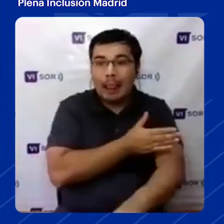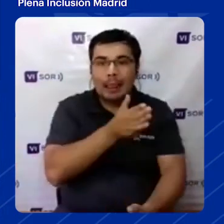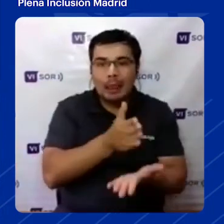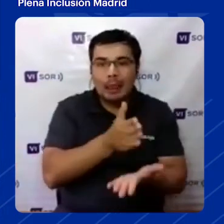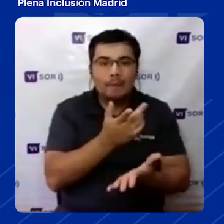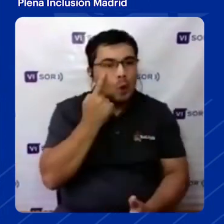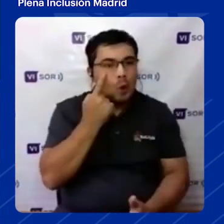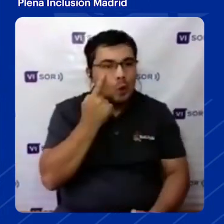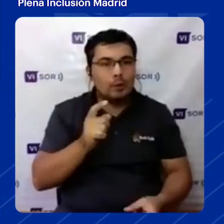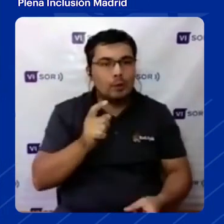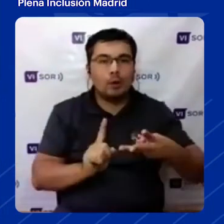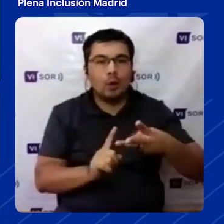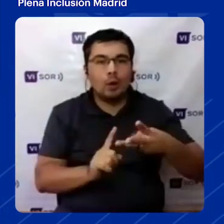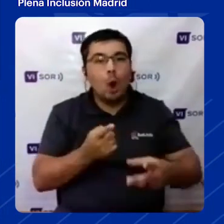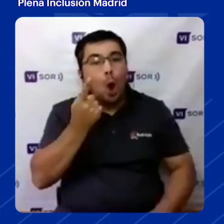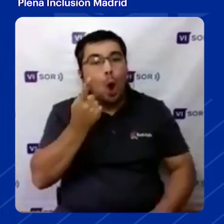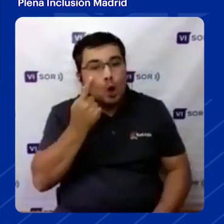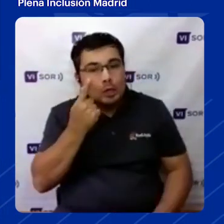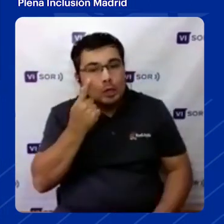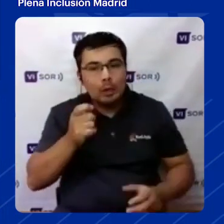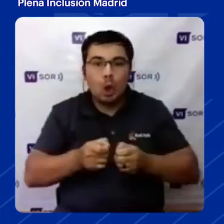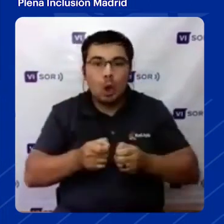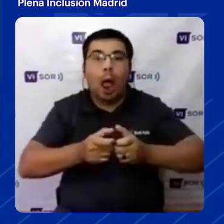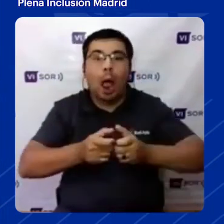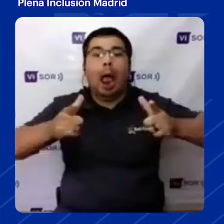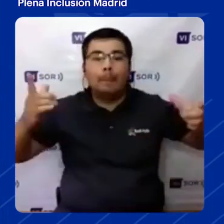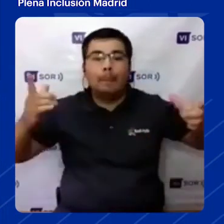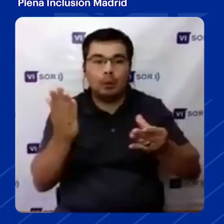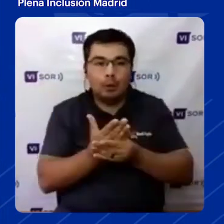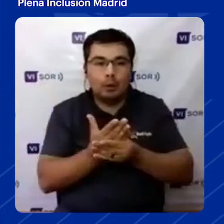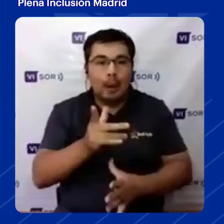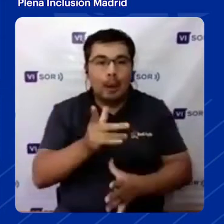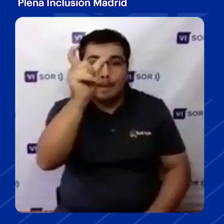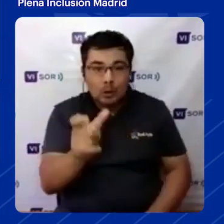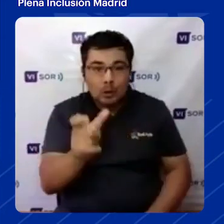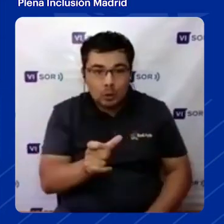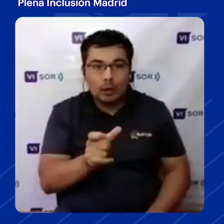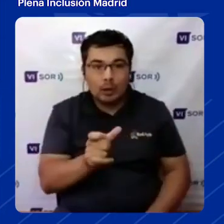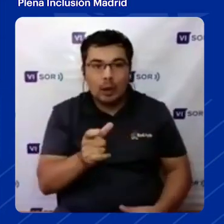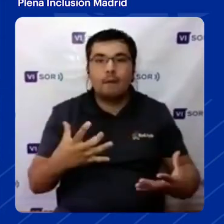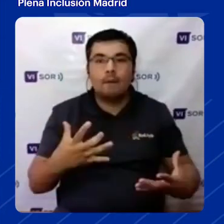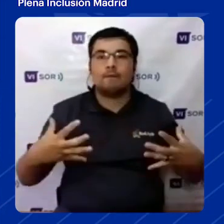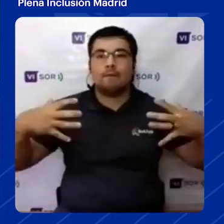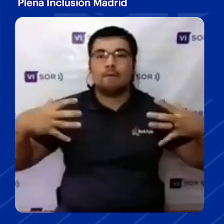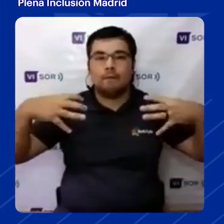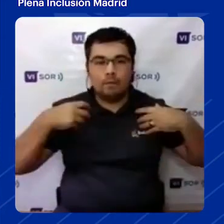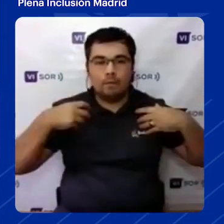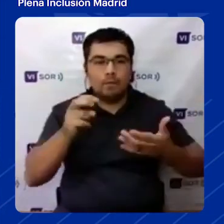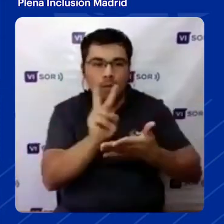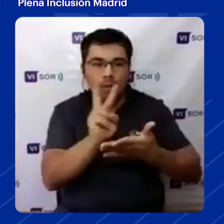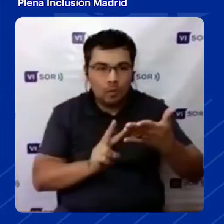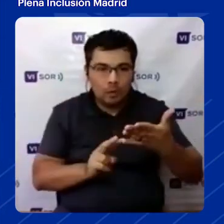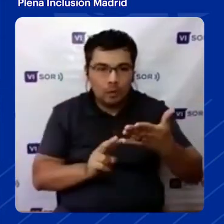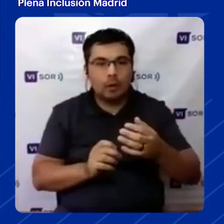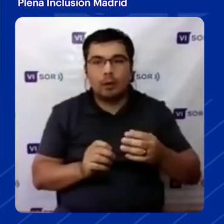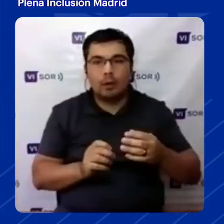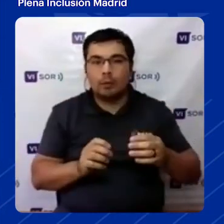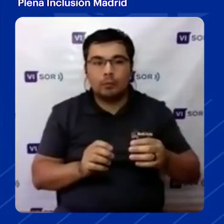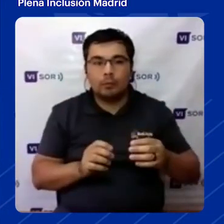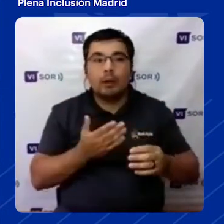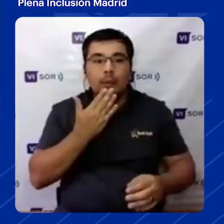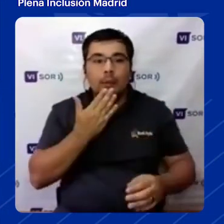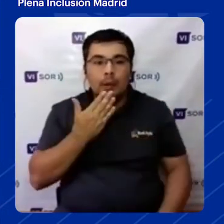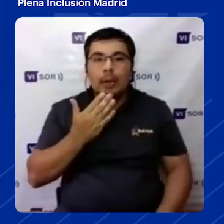pautas y, por supuesto, empatía en la redacción. Es decir, tenemos que pensar en quién nos va a leer. Porque si escribimos leyendo para quien adapta, para